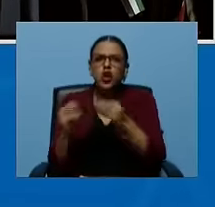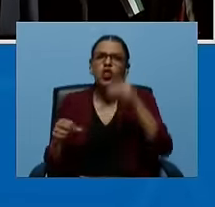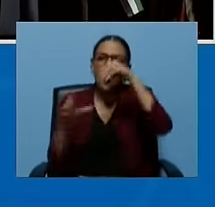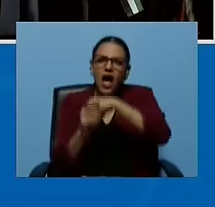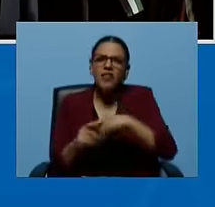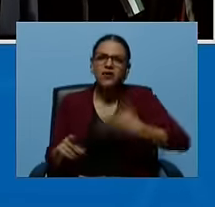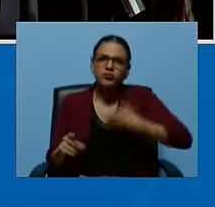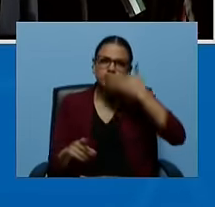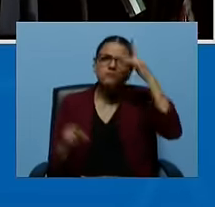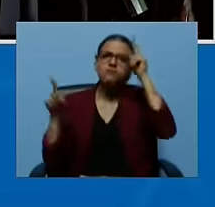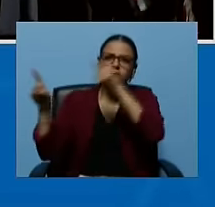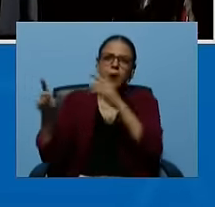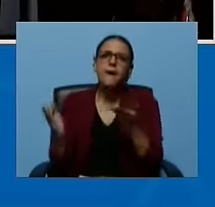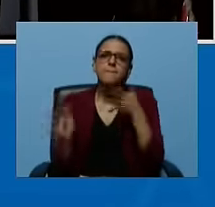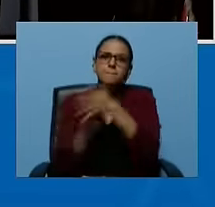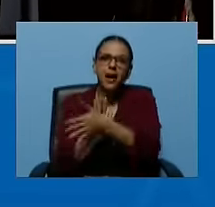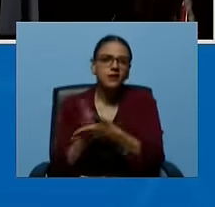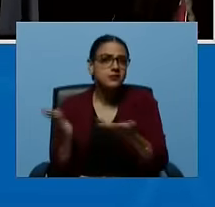Líbano.